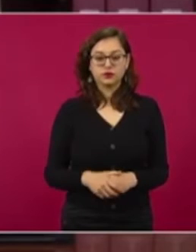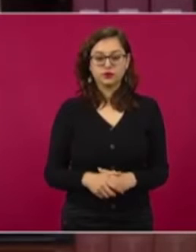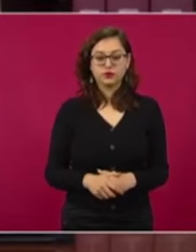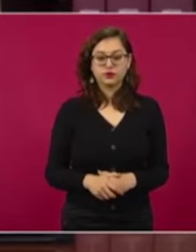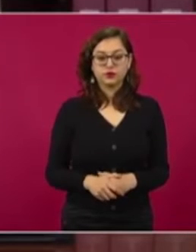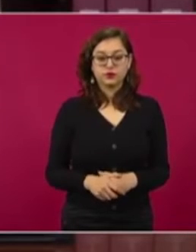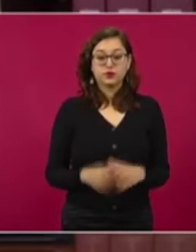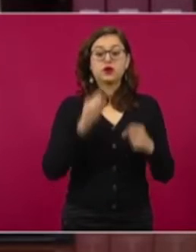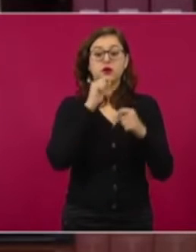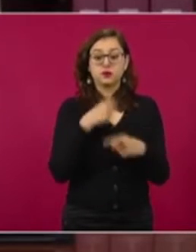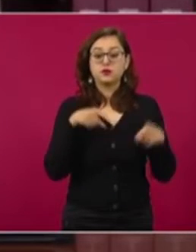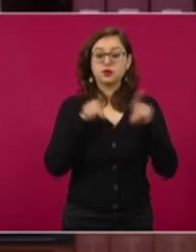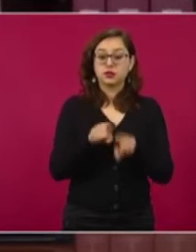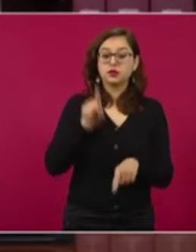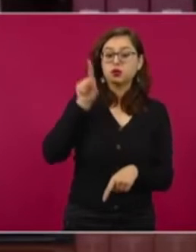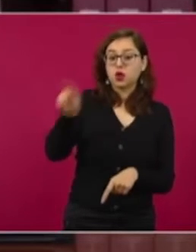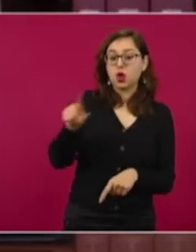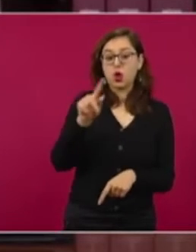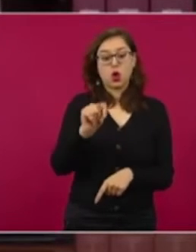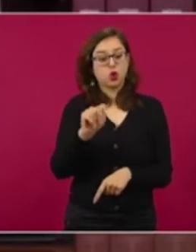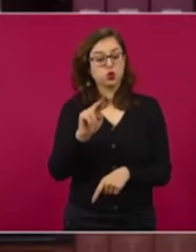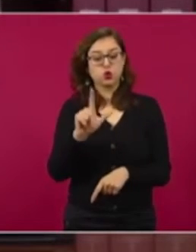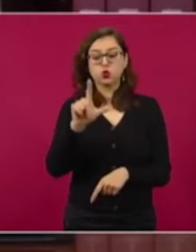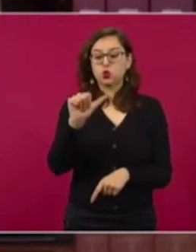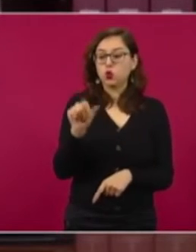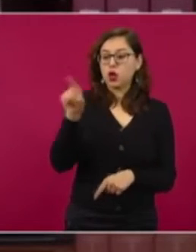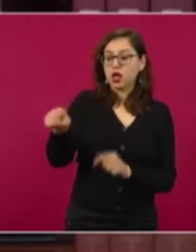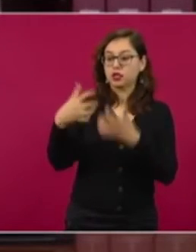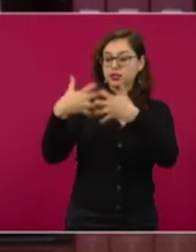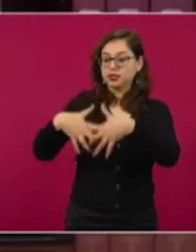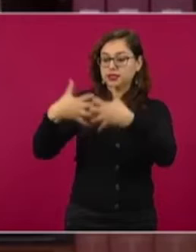refinería de Tula, Hidalgo, con una coquizadora,